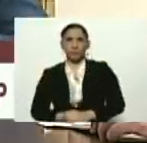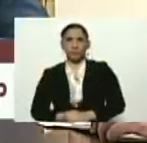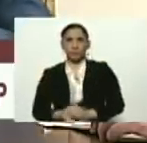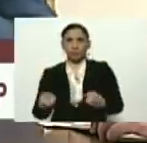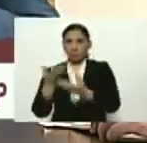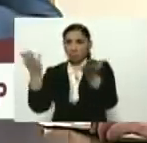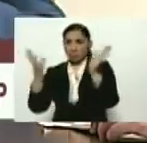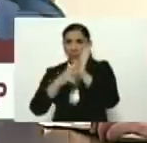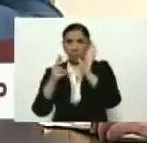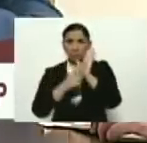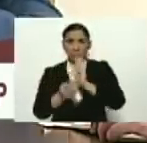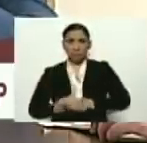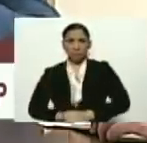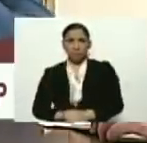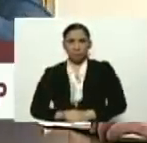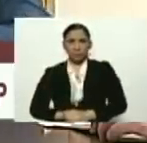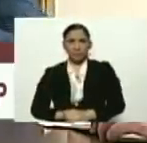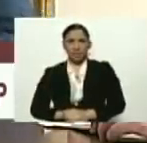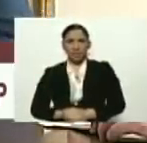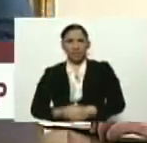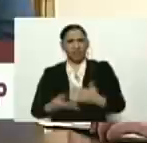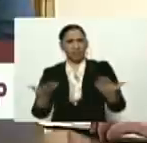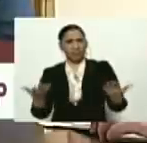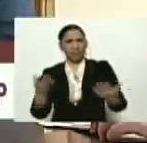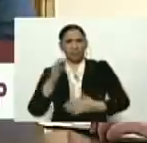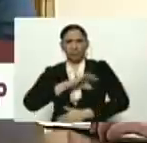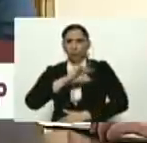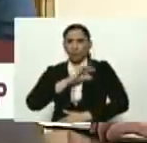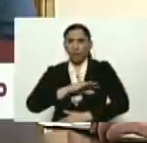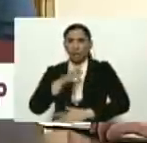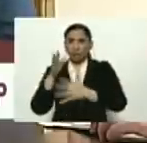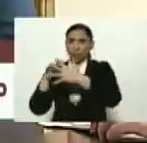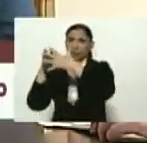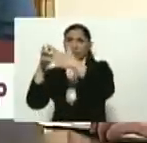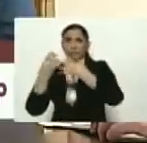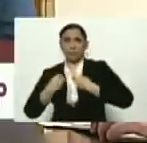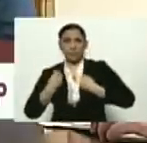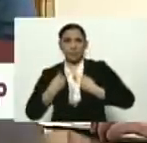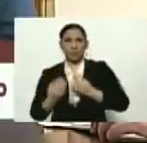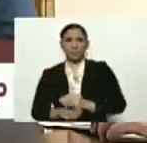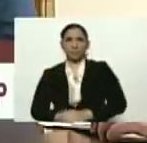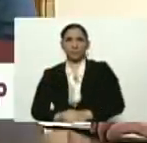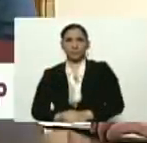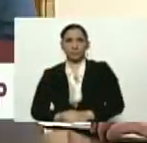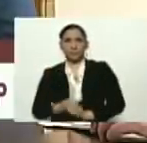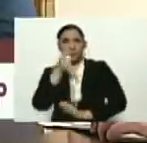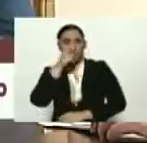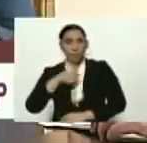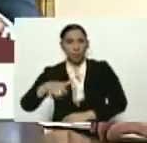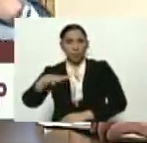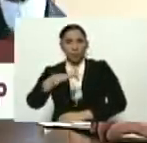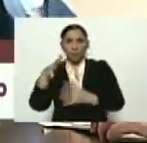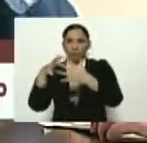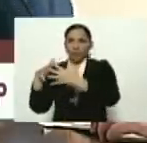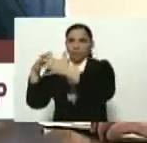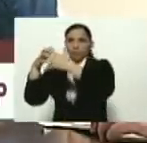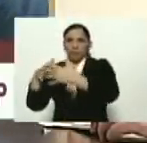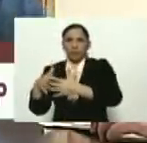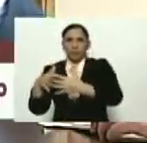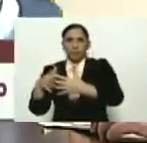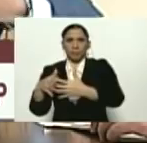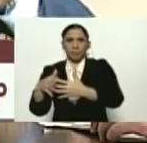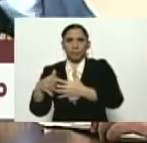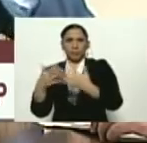es la verdad de la realidad de la sociedad estadounidense. Y el pueblo de Estados Unidos está viviendo una